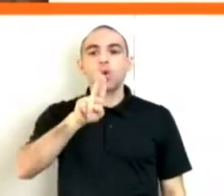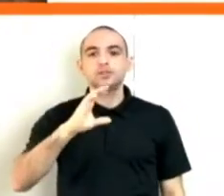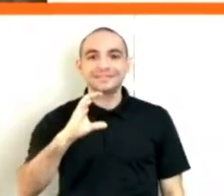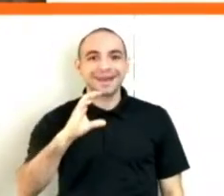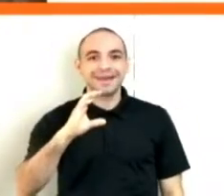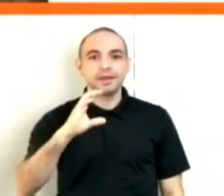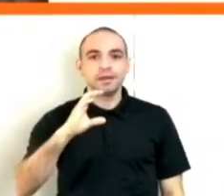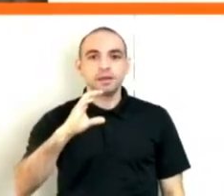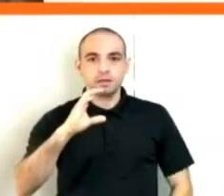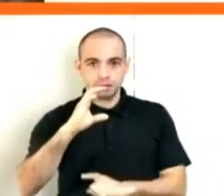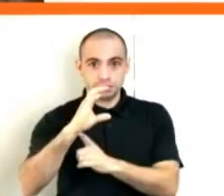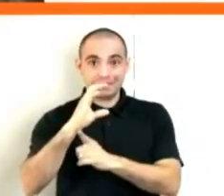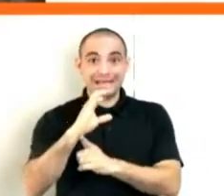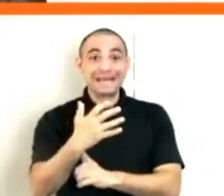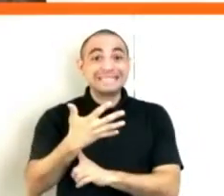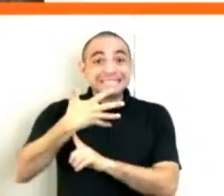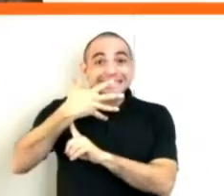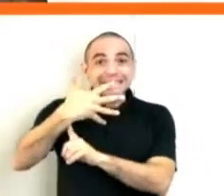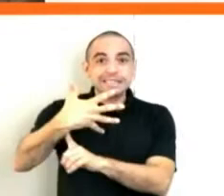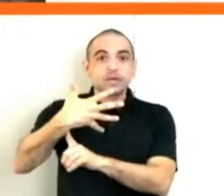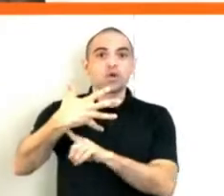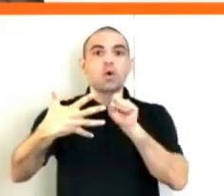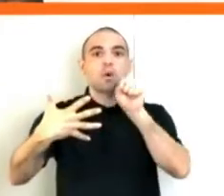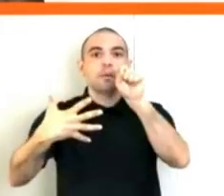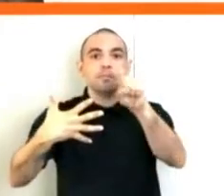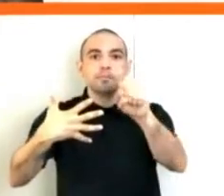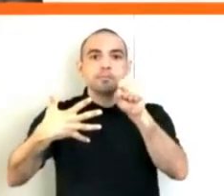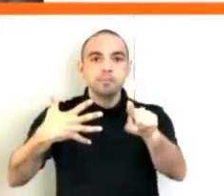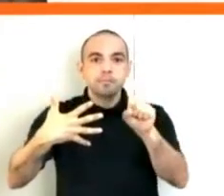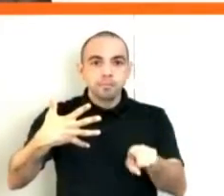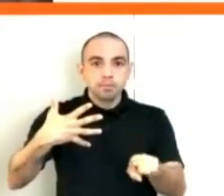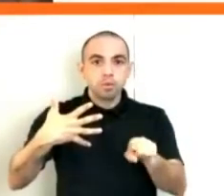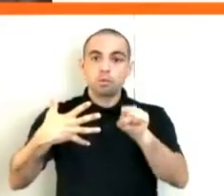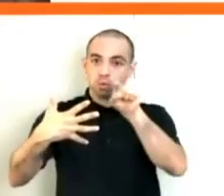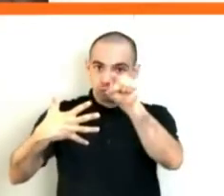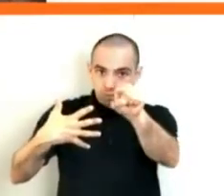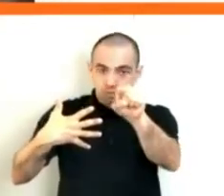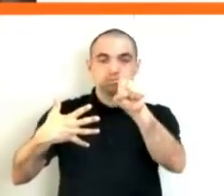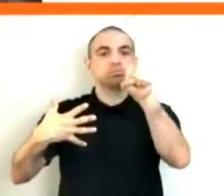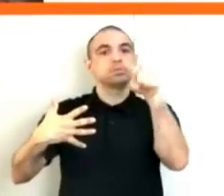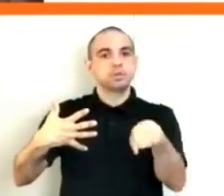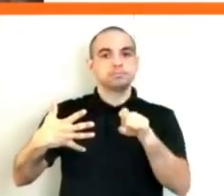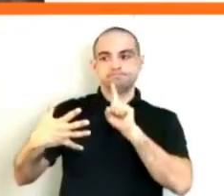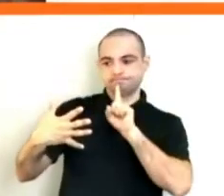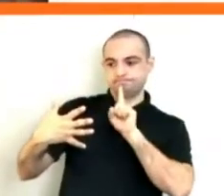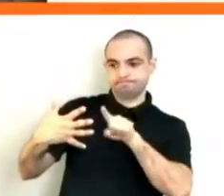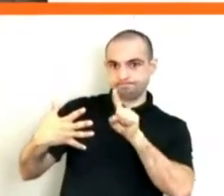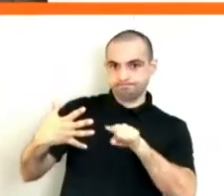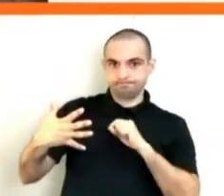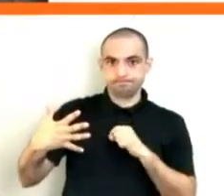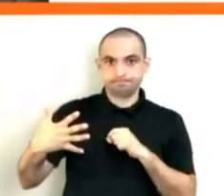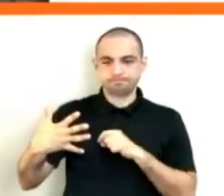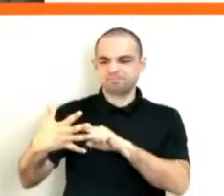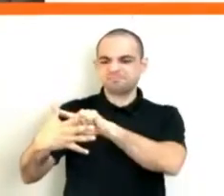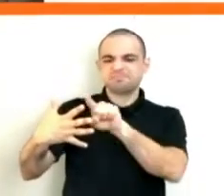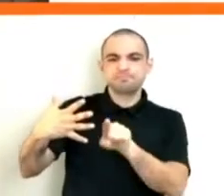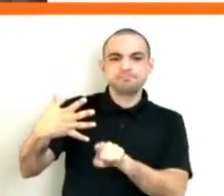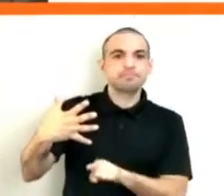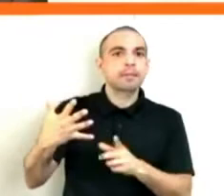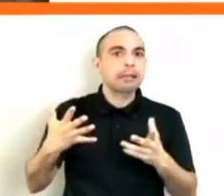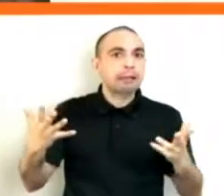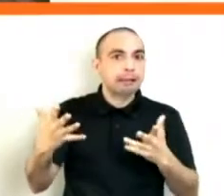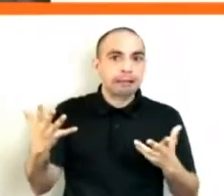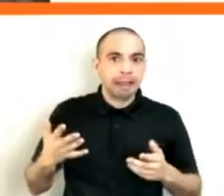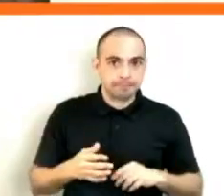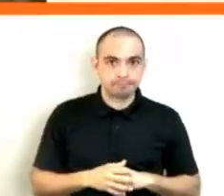le deben aparecer 5 preguntas, las cuales usted tiene que contestar. ¿Cuáles son esas 5 preguntas? Pues las 5 preguntas que le van a aparecer